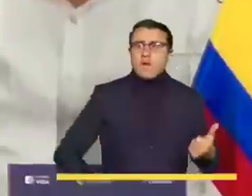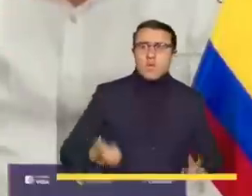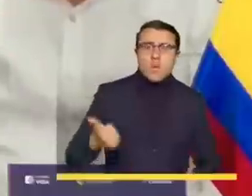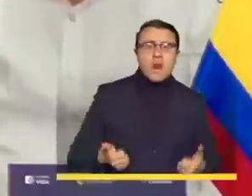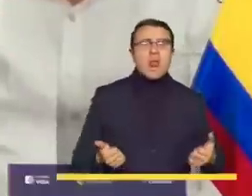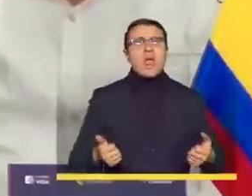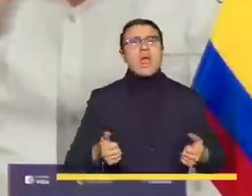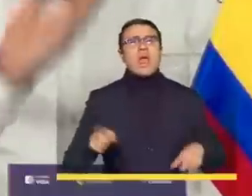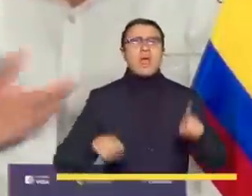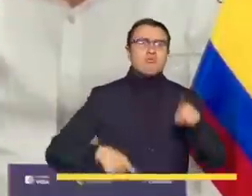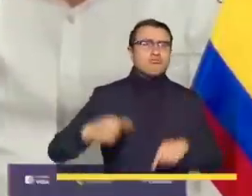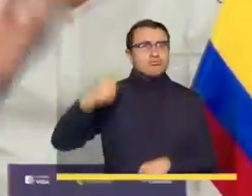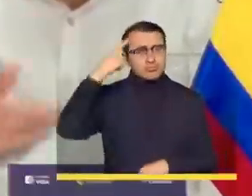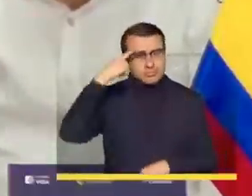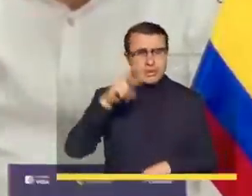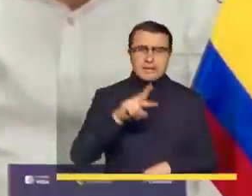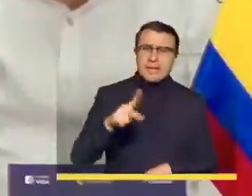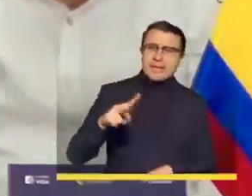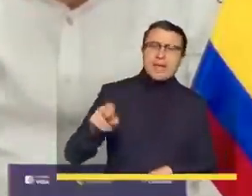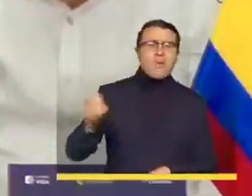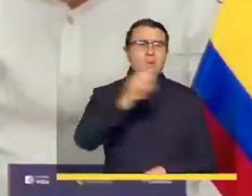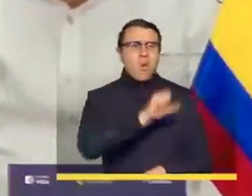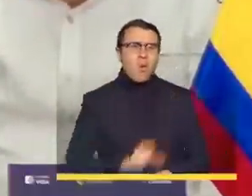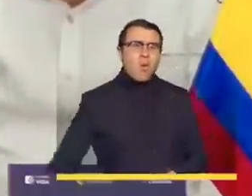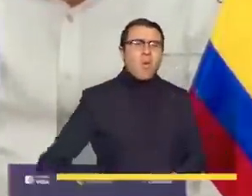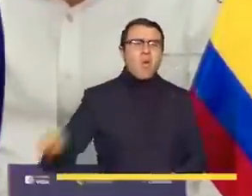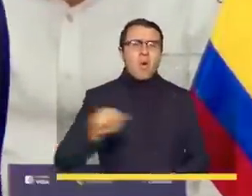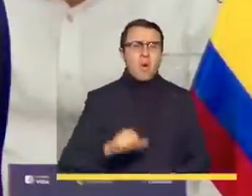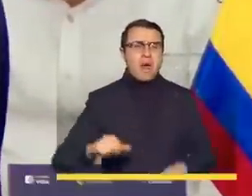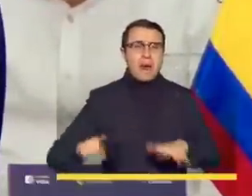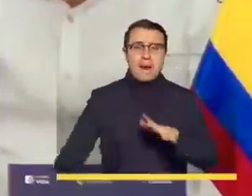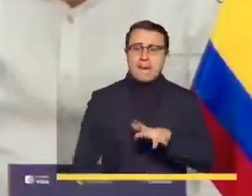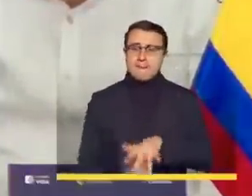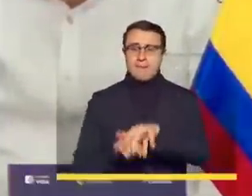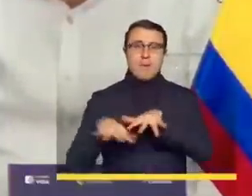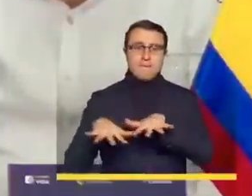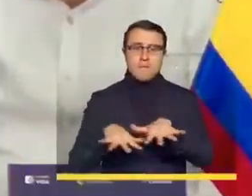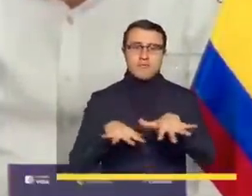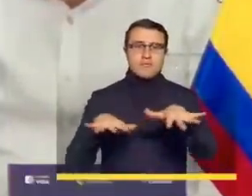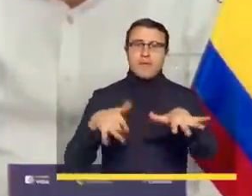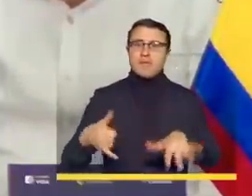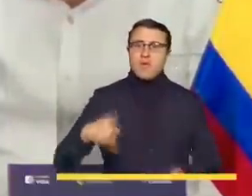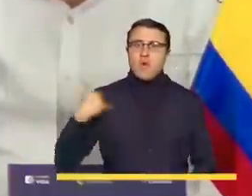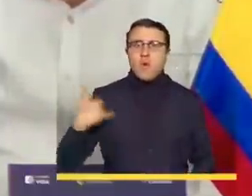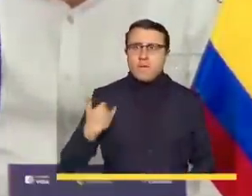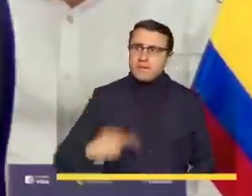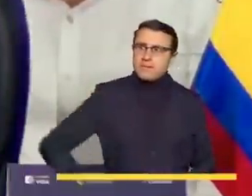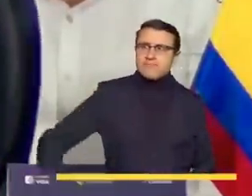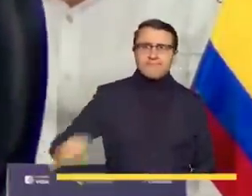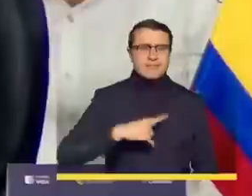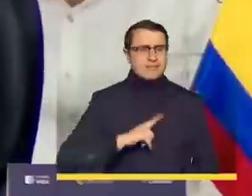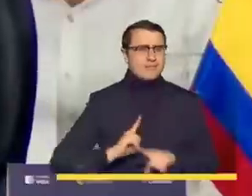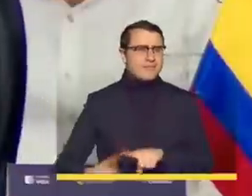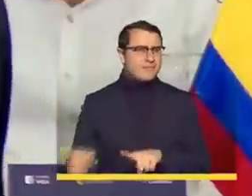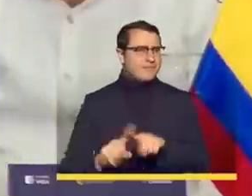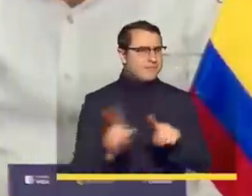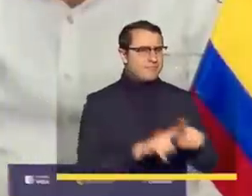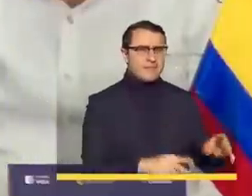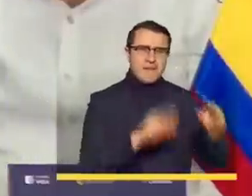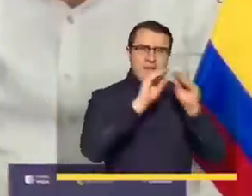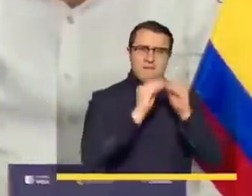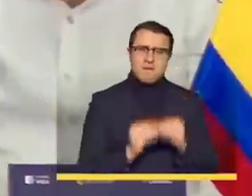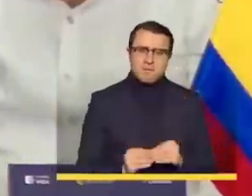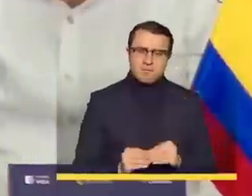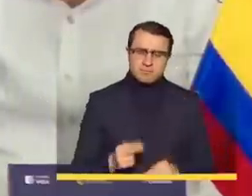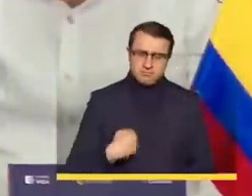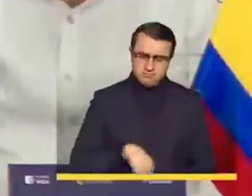buscando alternativas, otras y otras, y movimientos que nacen en nuestra juventud y dinámicas. ¿Cuál